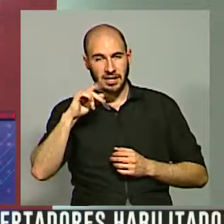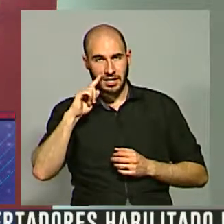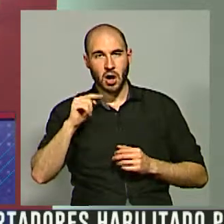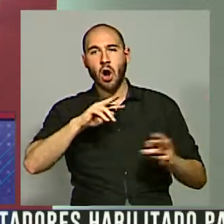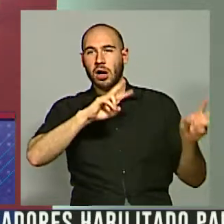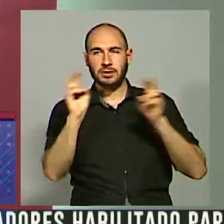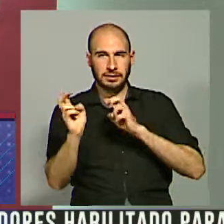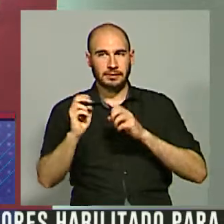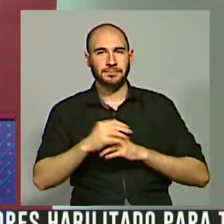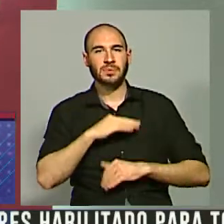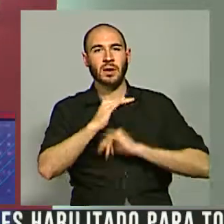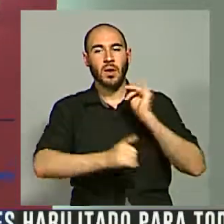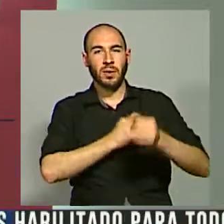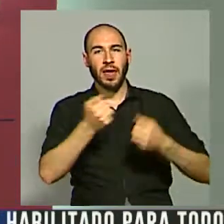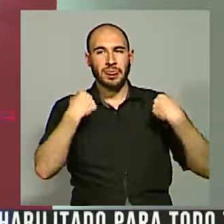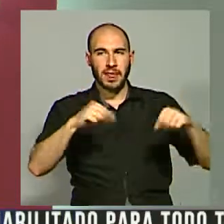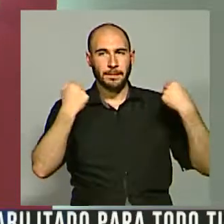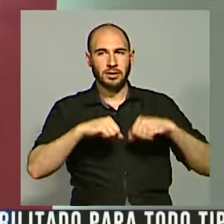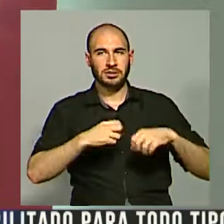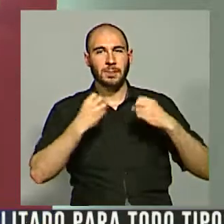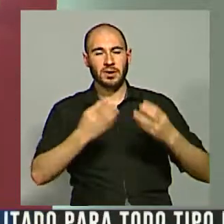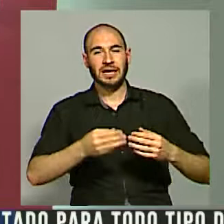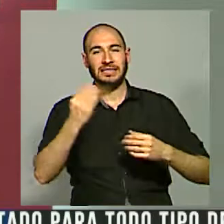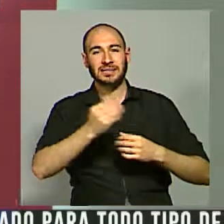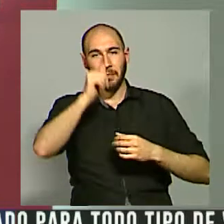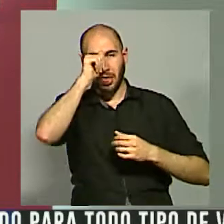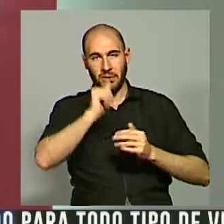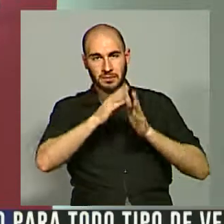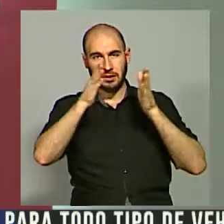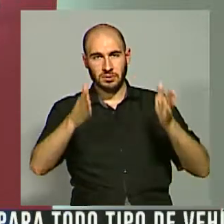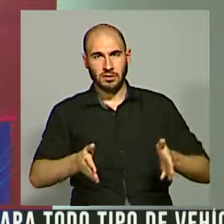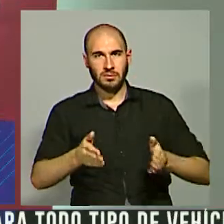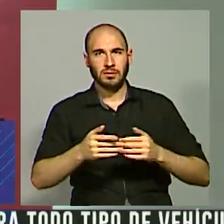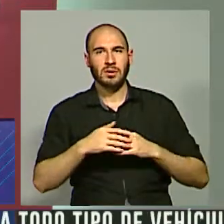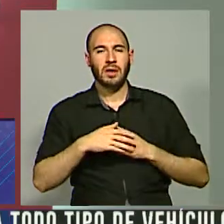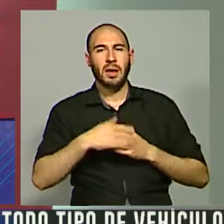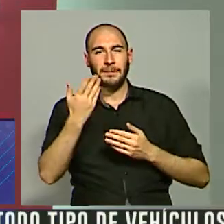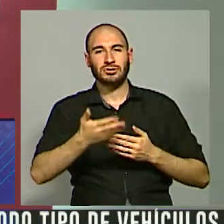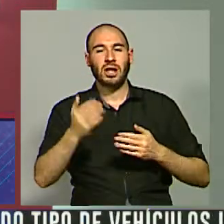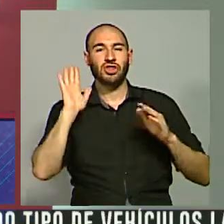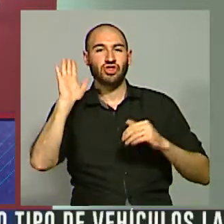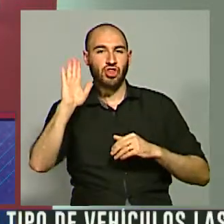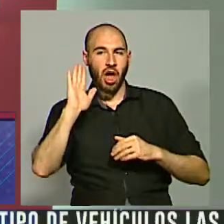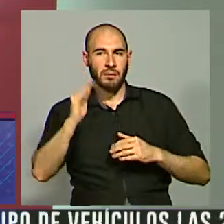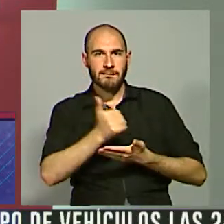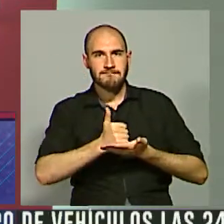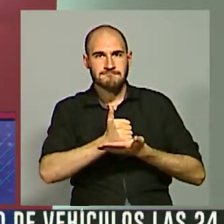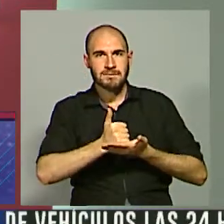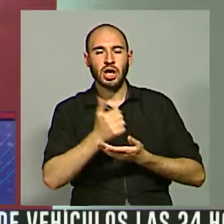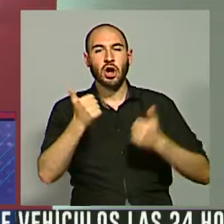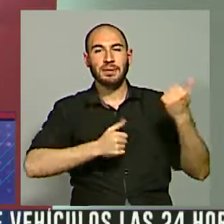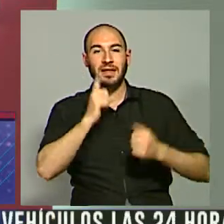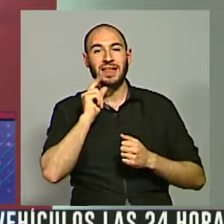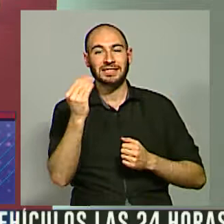cambiar de tema y nos vamos a referir al deporte, porque se viene un fin de semana a pedir de los hinchas de Godoy Cruz, que están expectantes por el partido